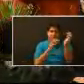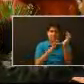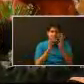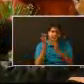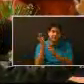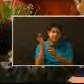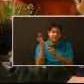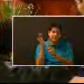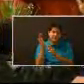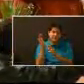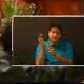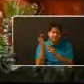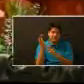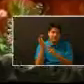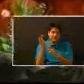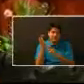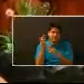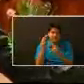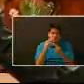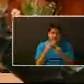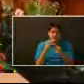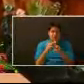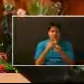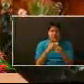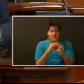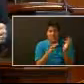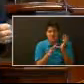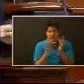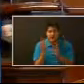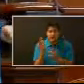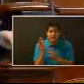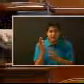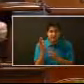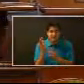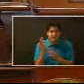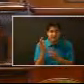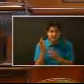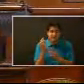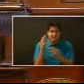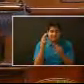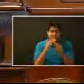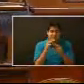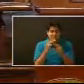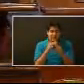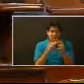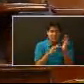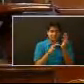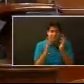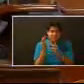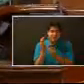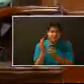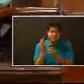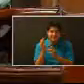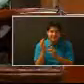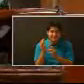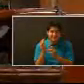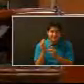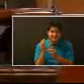poderoso de Jesús. En el nombre de Jesús. En el nombre poderoso